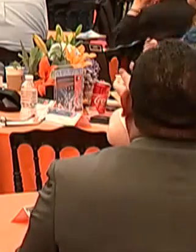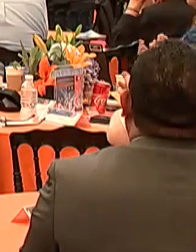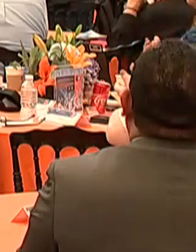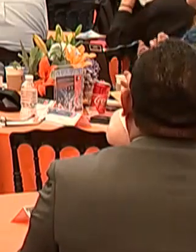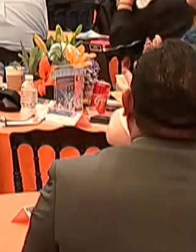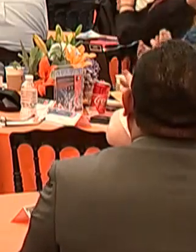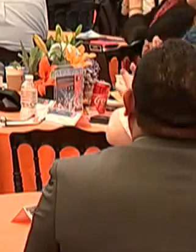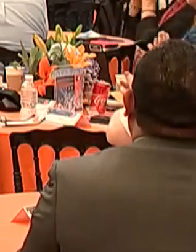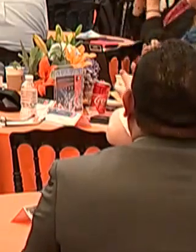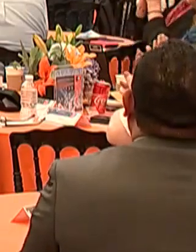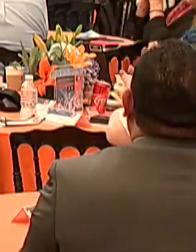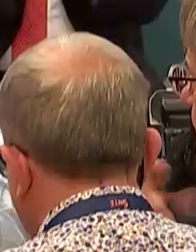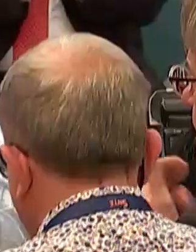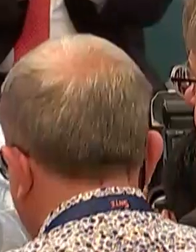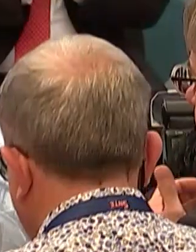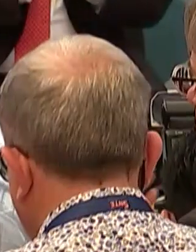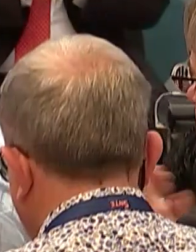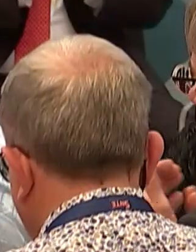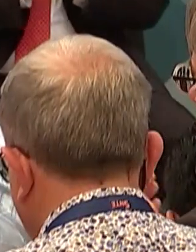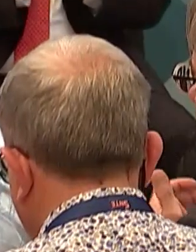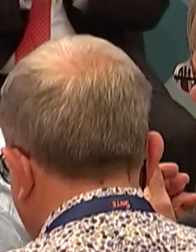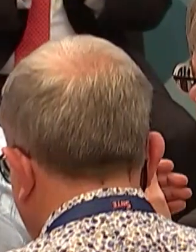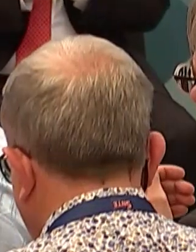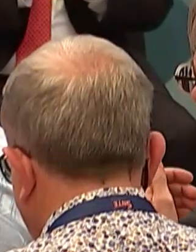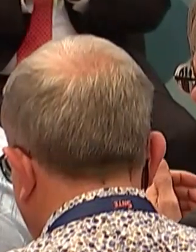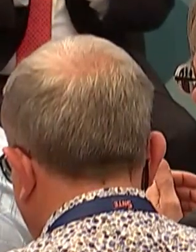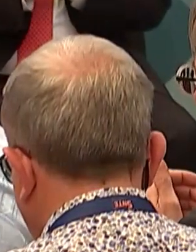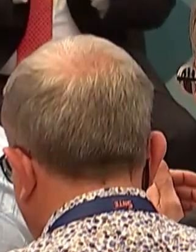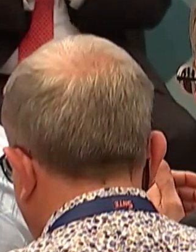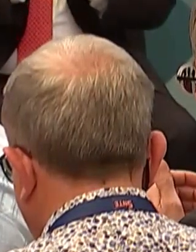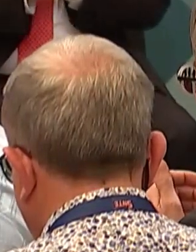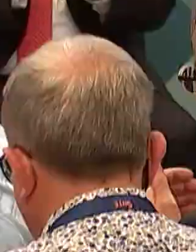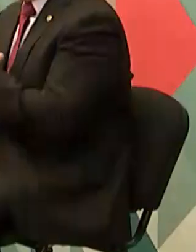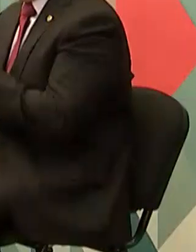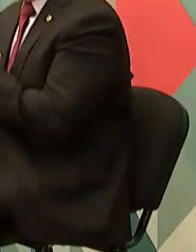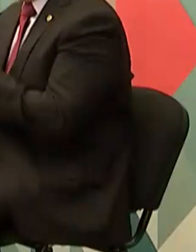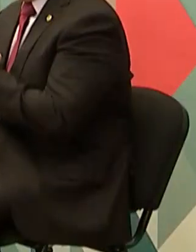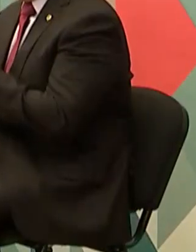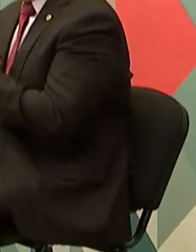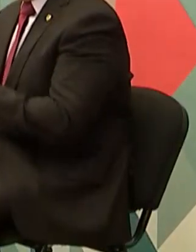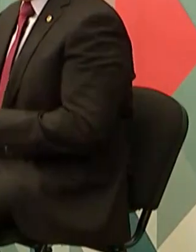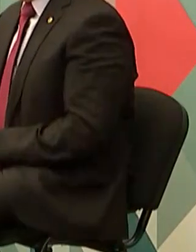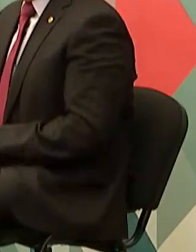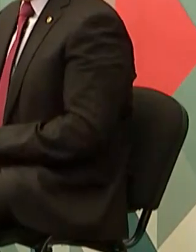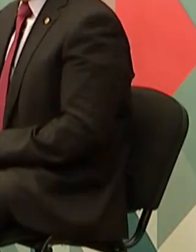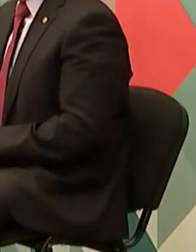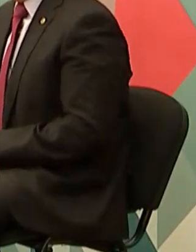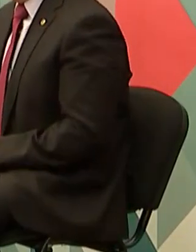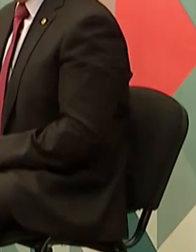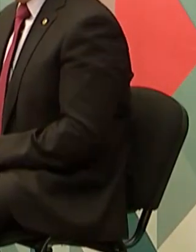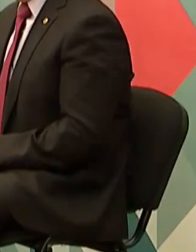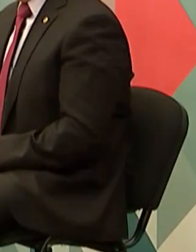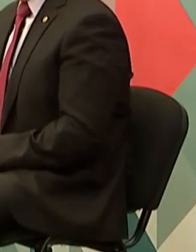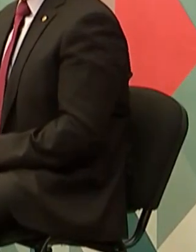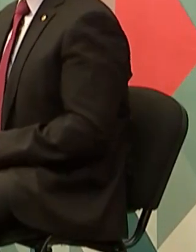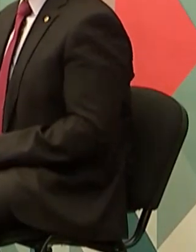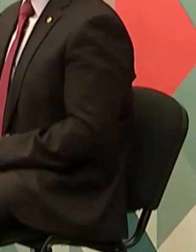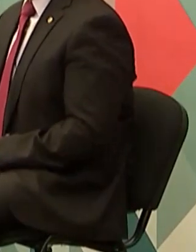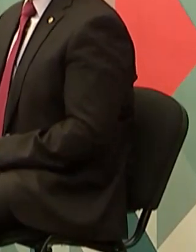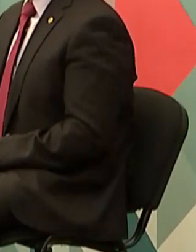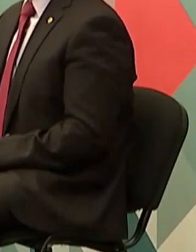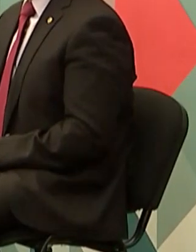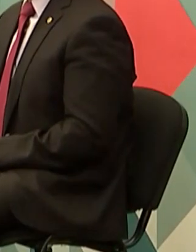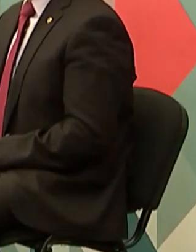organización sindical y a los secretarios generales de las 56 secciones que integran el Sindicato Nacional